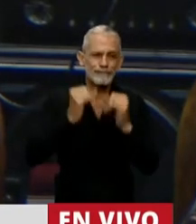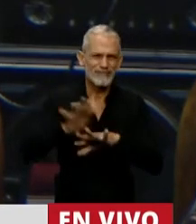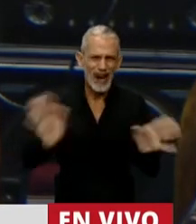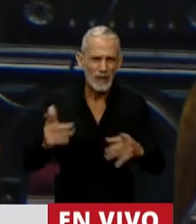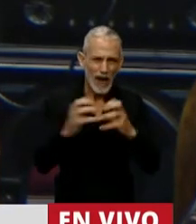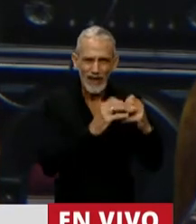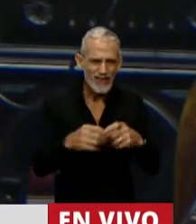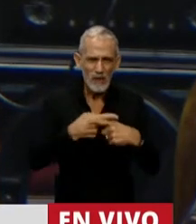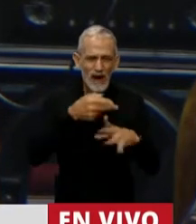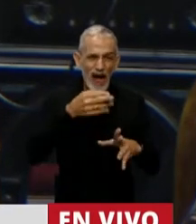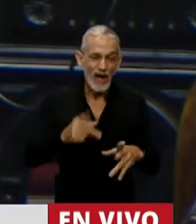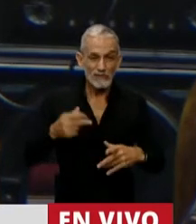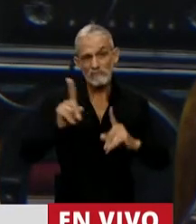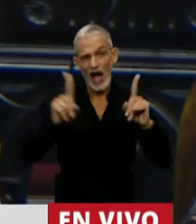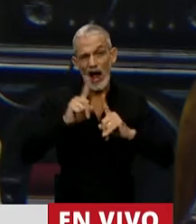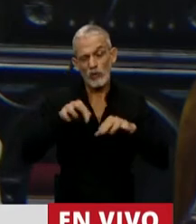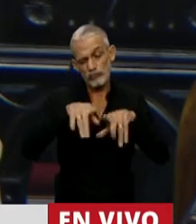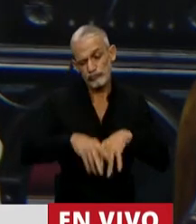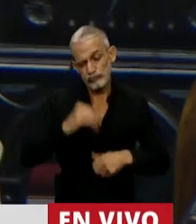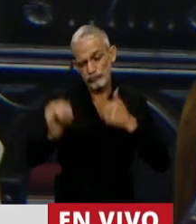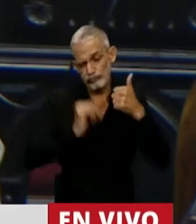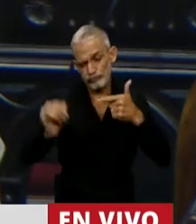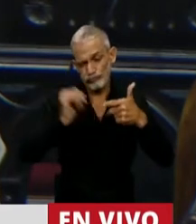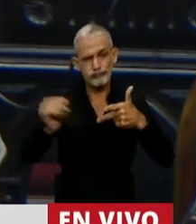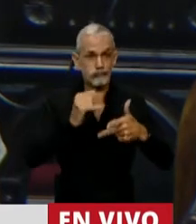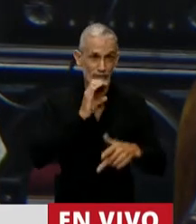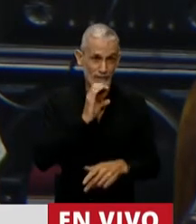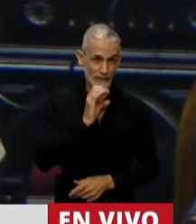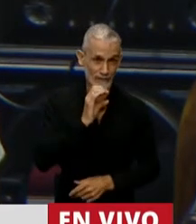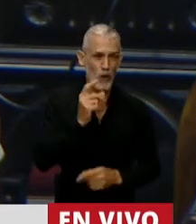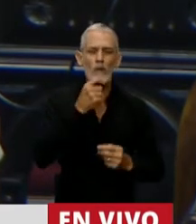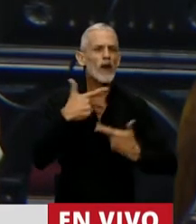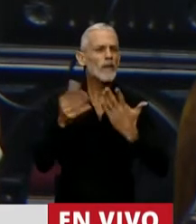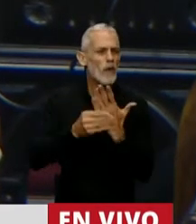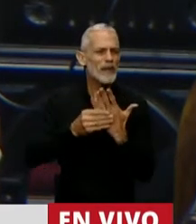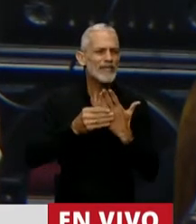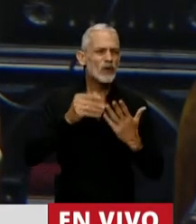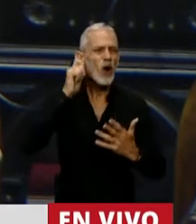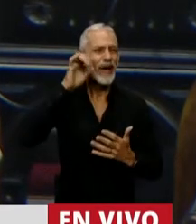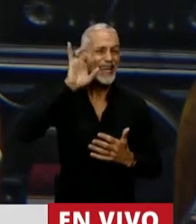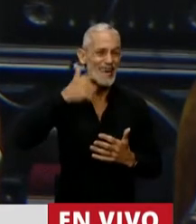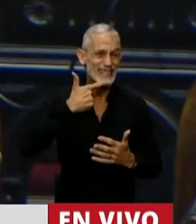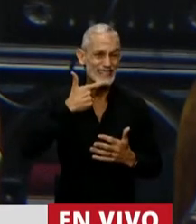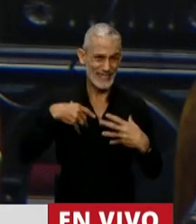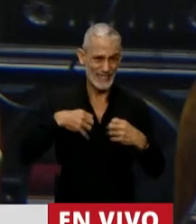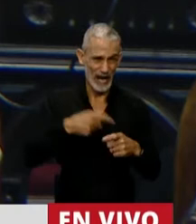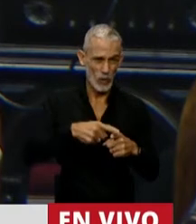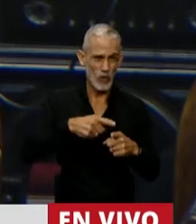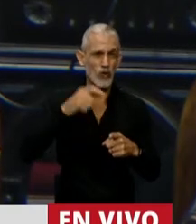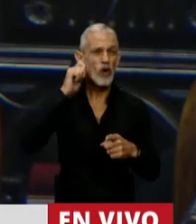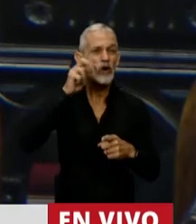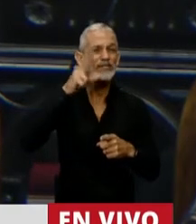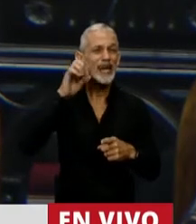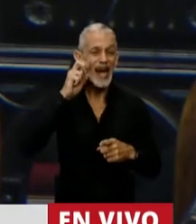debate. Escuchamos algunos informes desopilantes, como cuando el ministro Ginés González García nos dijo